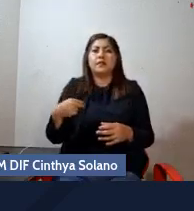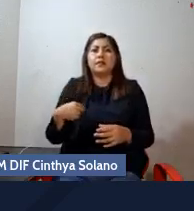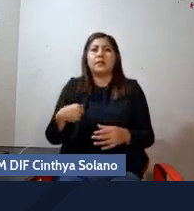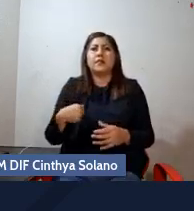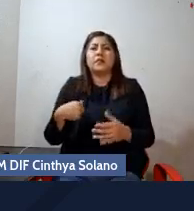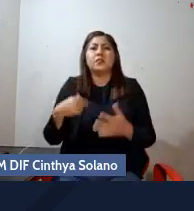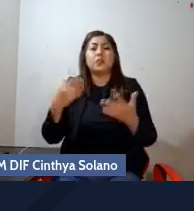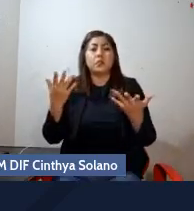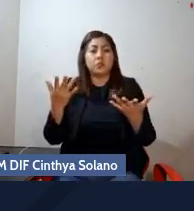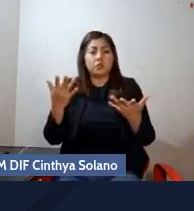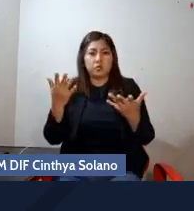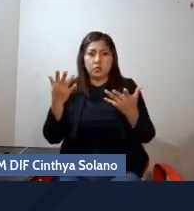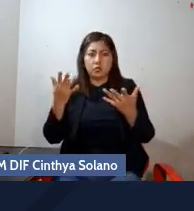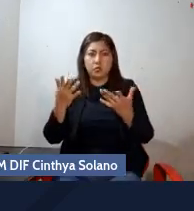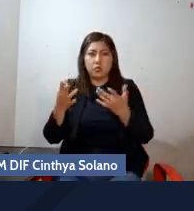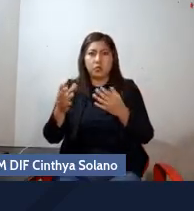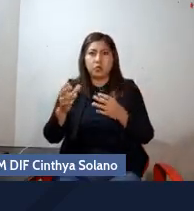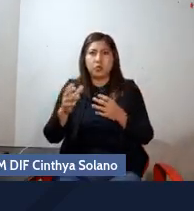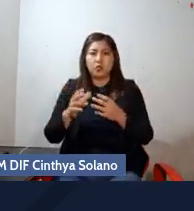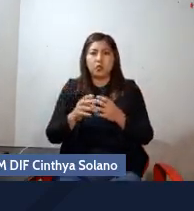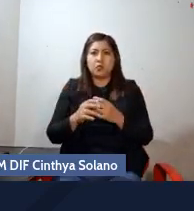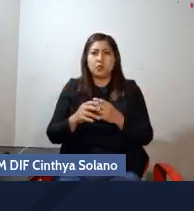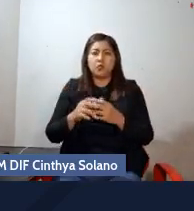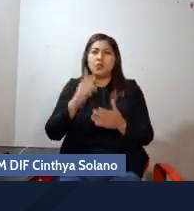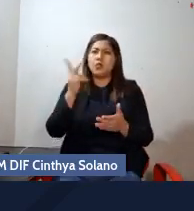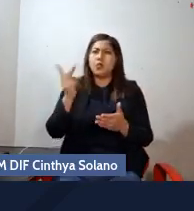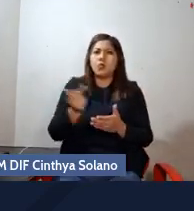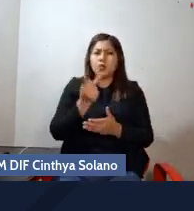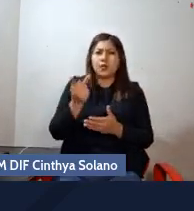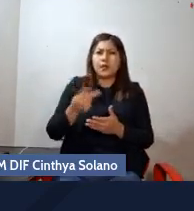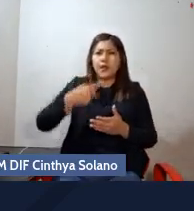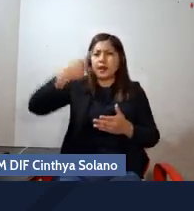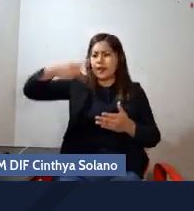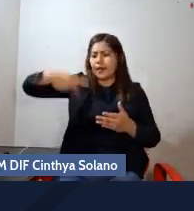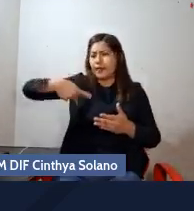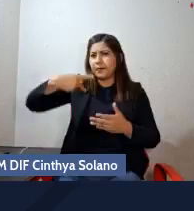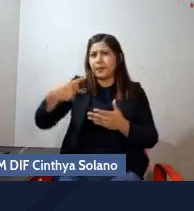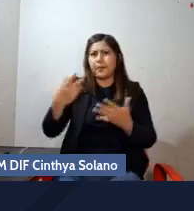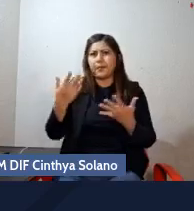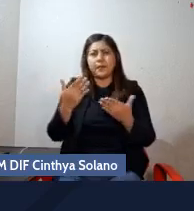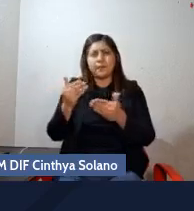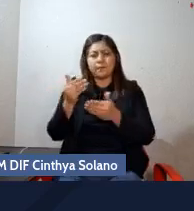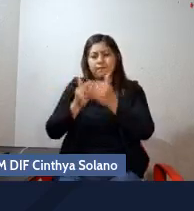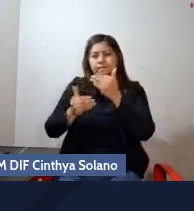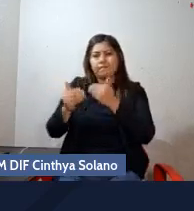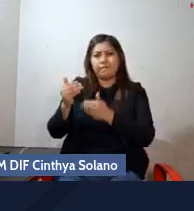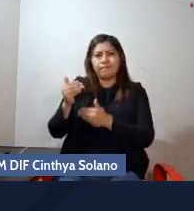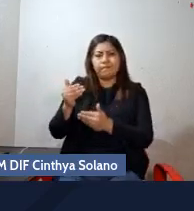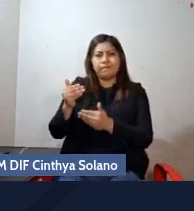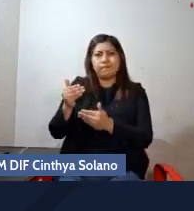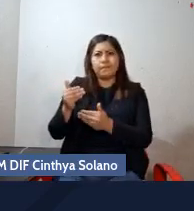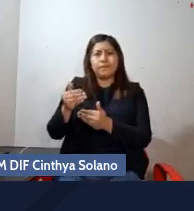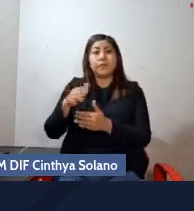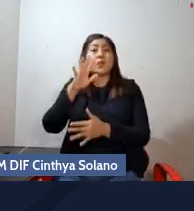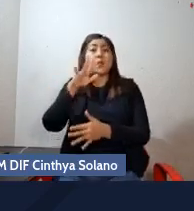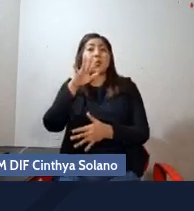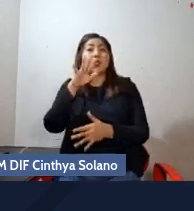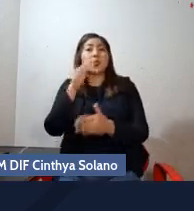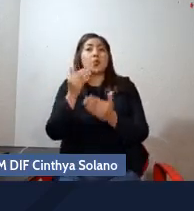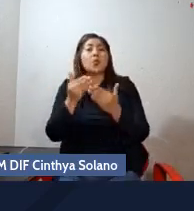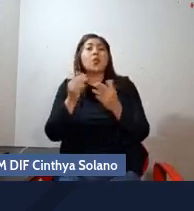me quiero, por favor, referir de nueva cuenta a nuestros sistemas de atención ciudadana. Insisto,